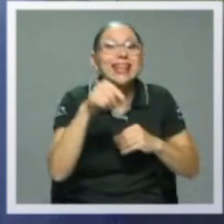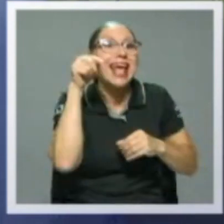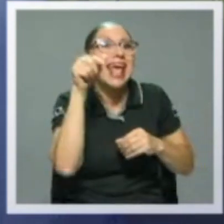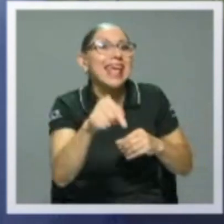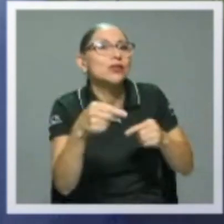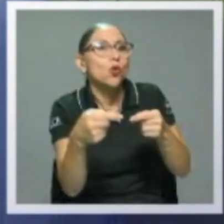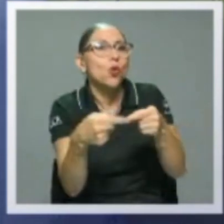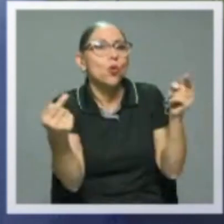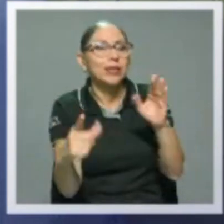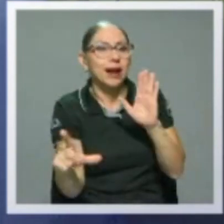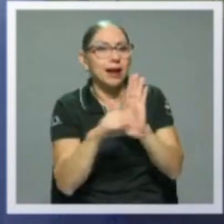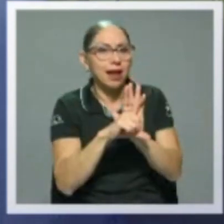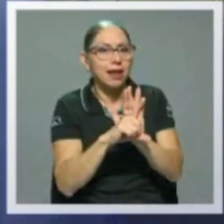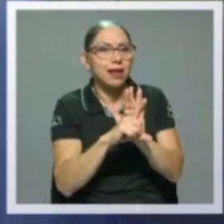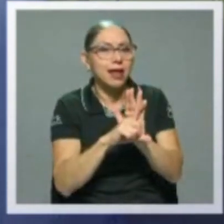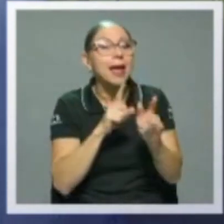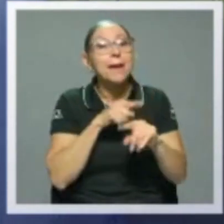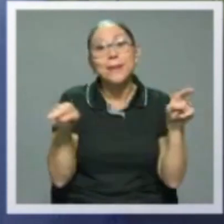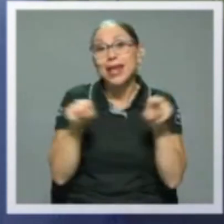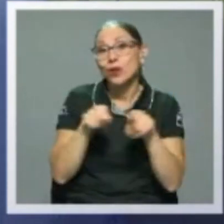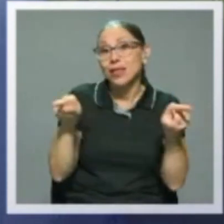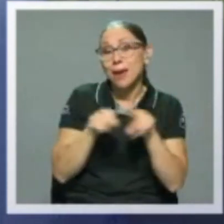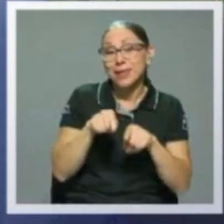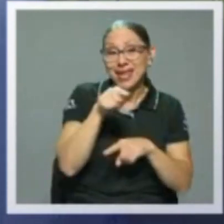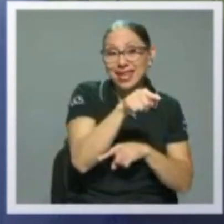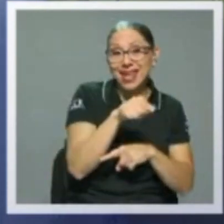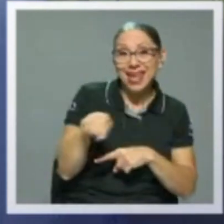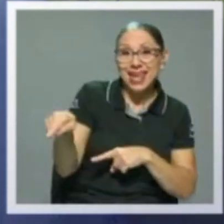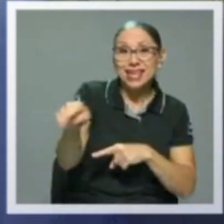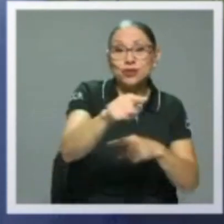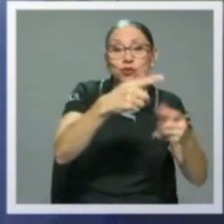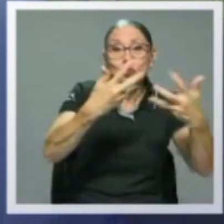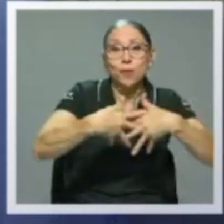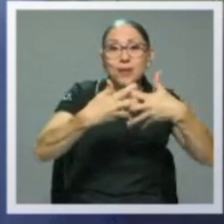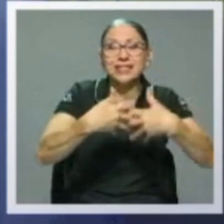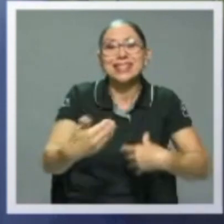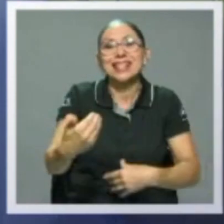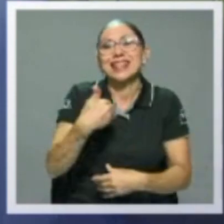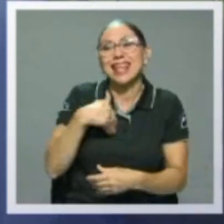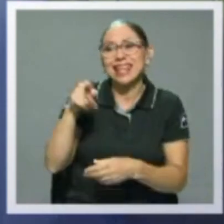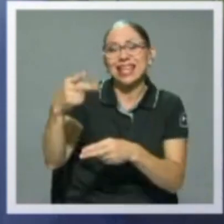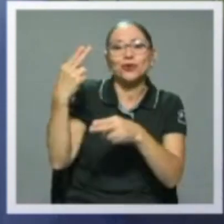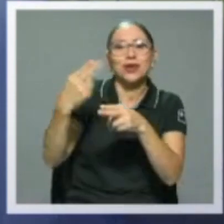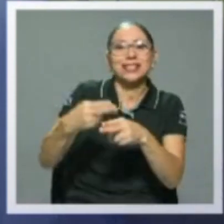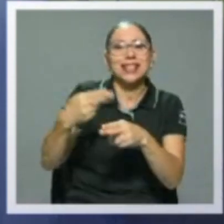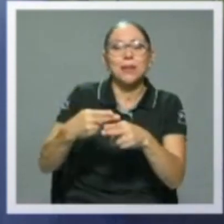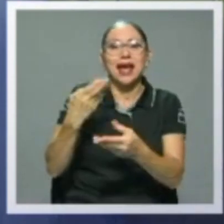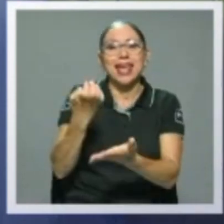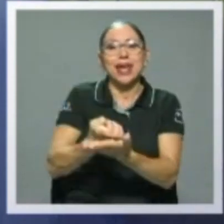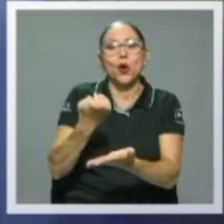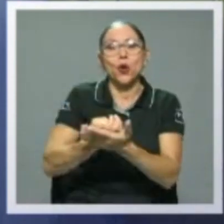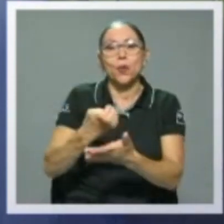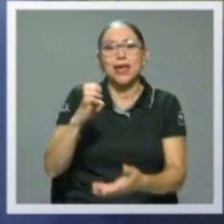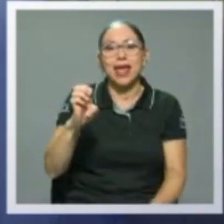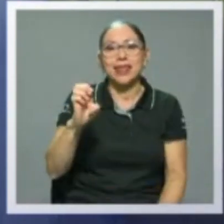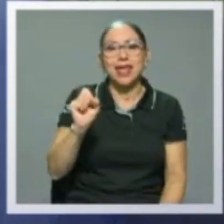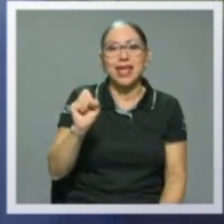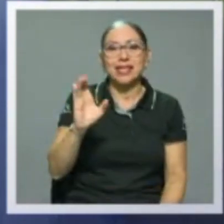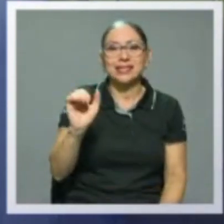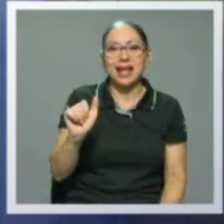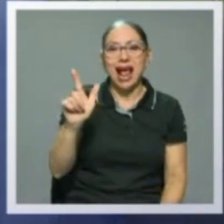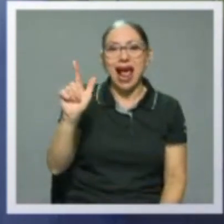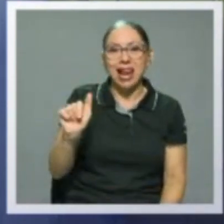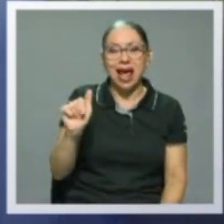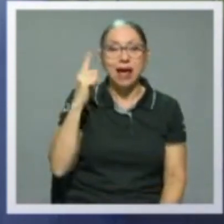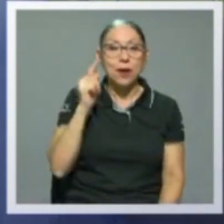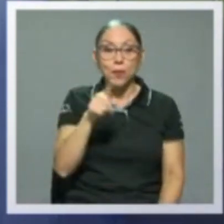a la vez les permite a estos operadores tener eso que se llaman economías de escala, porque al final de cuentas